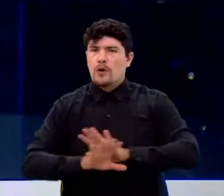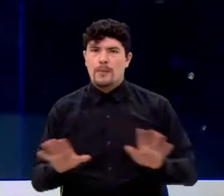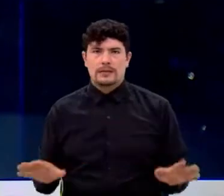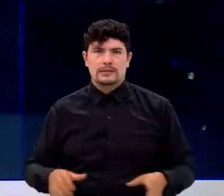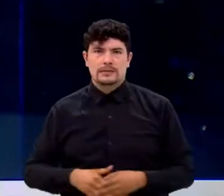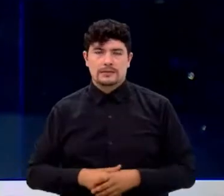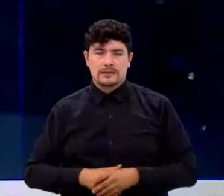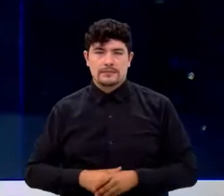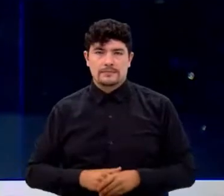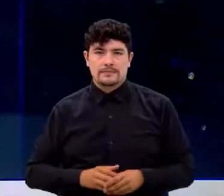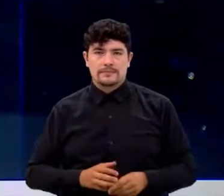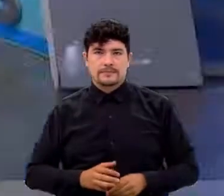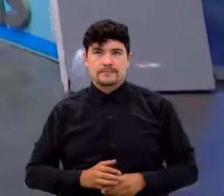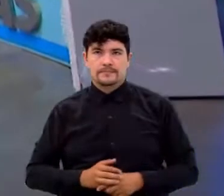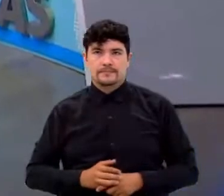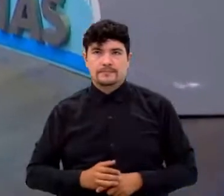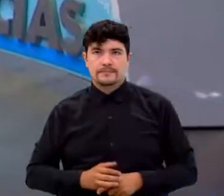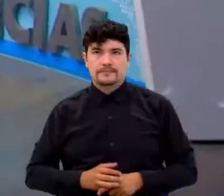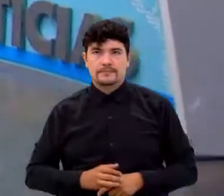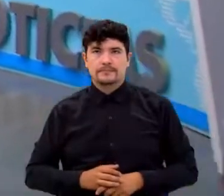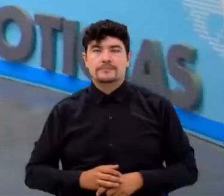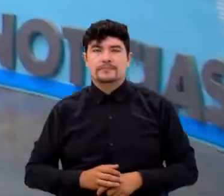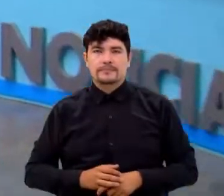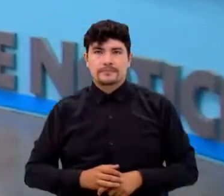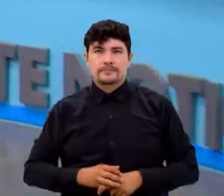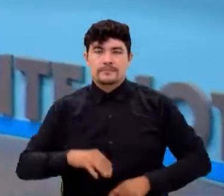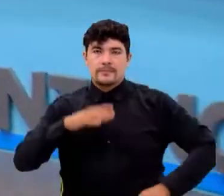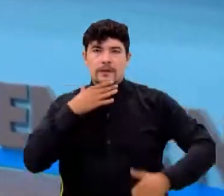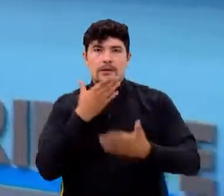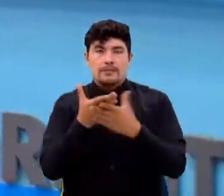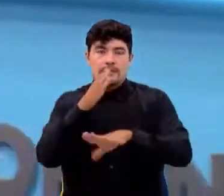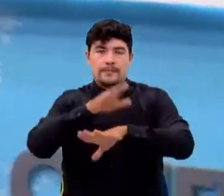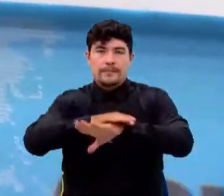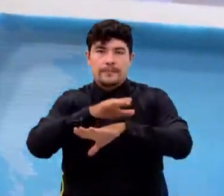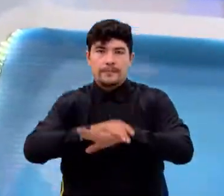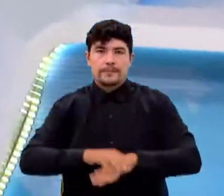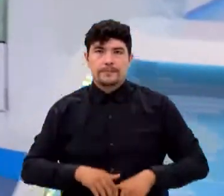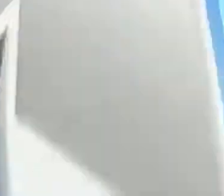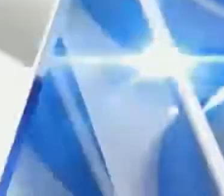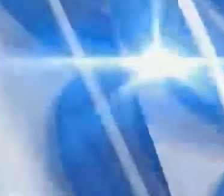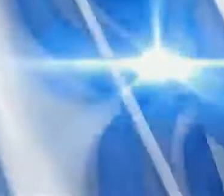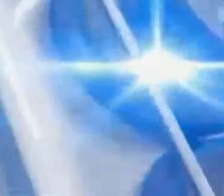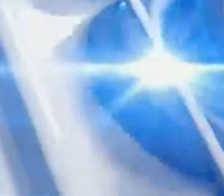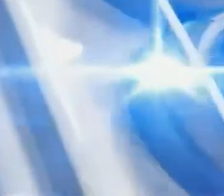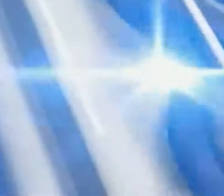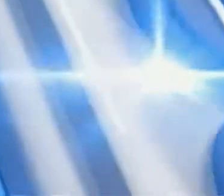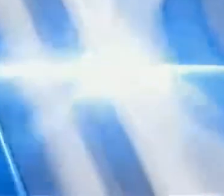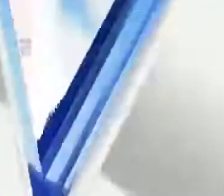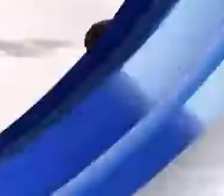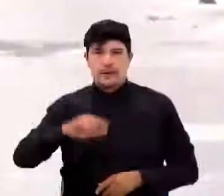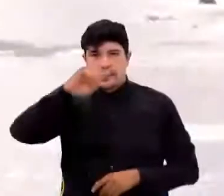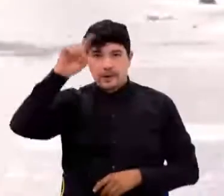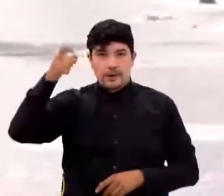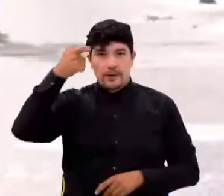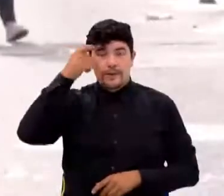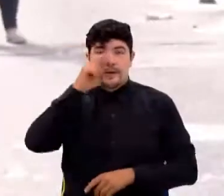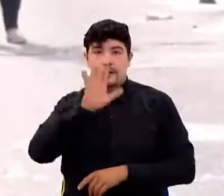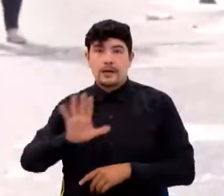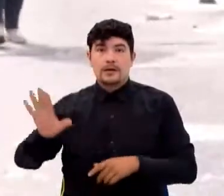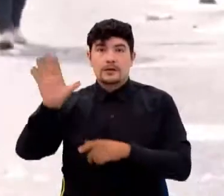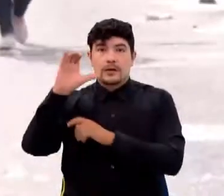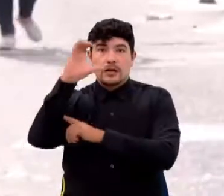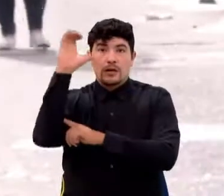dijo el mandatario? Buenas tardes, y es que mientras el gobierno nacional de Colombia anunció que